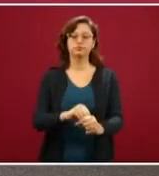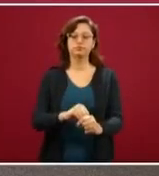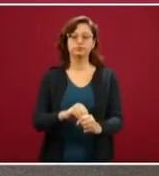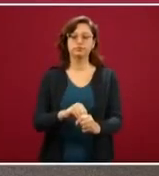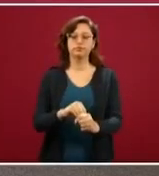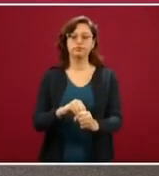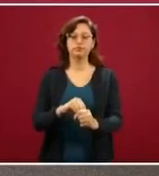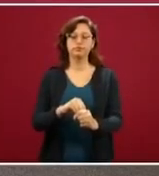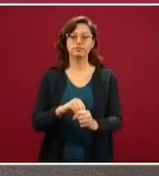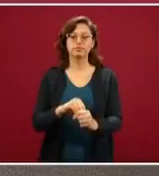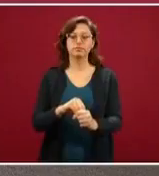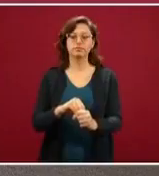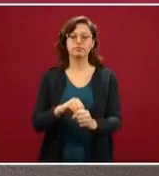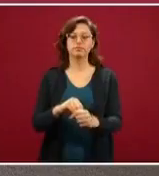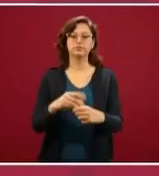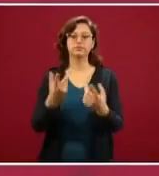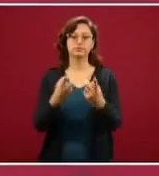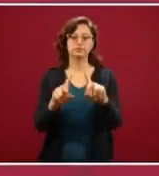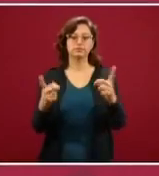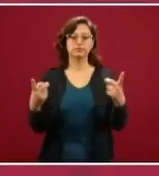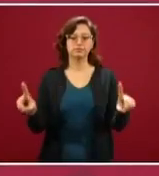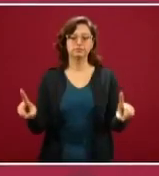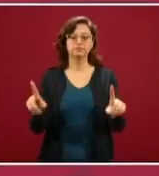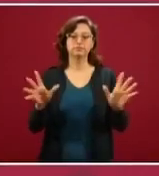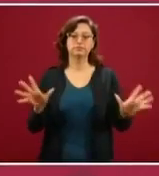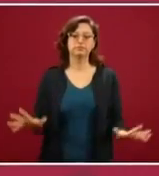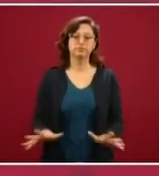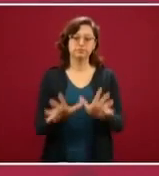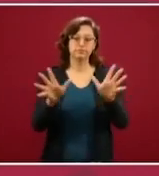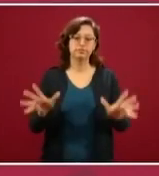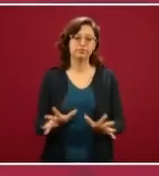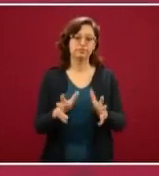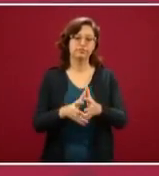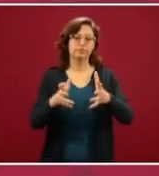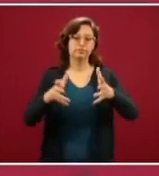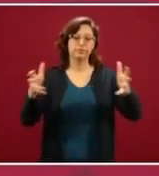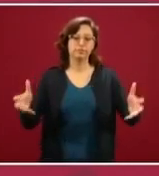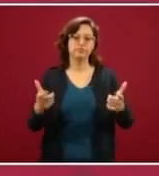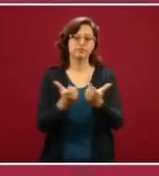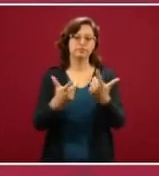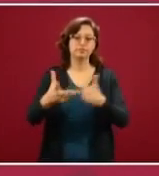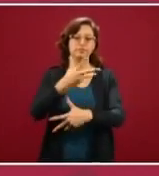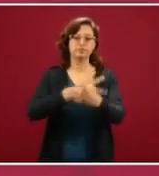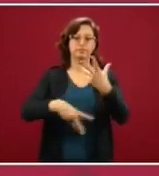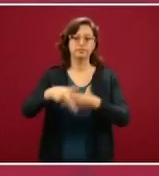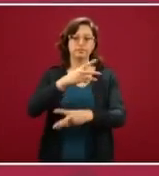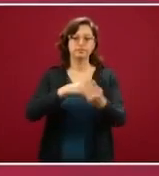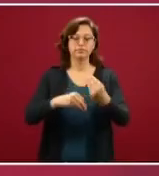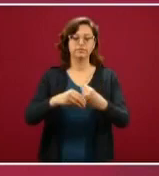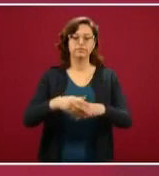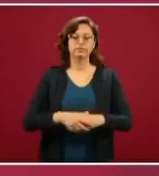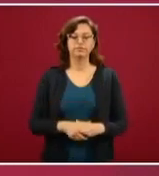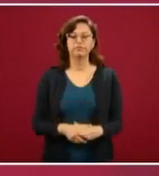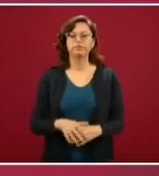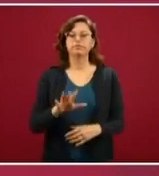integral de desarrollo para el crecimiento de la economía. Bueno,